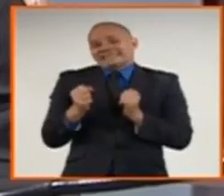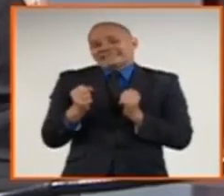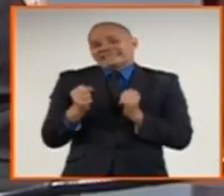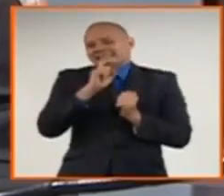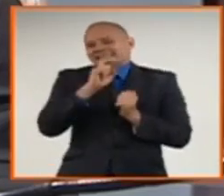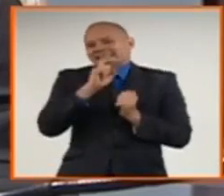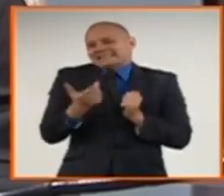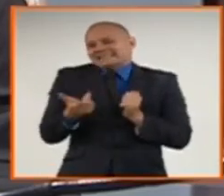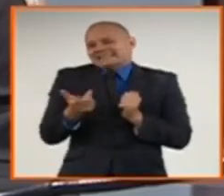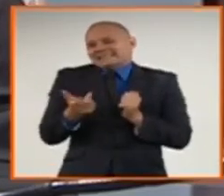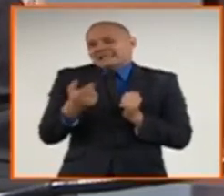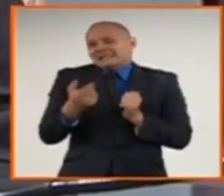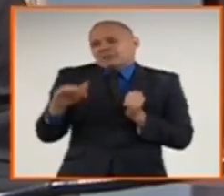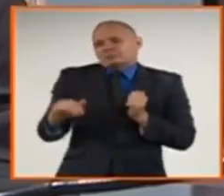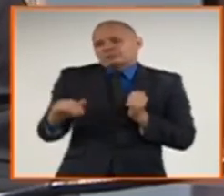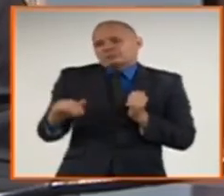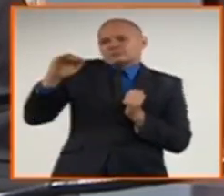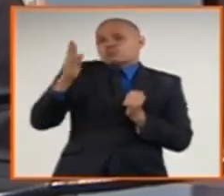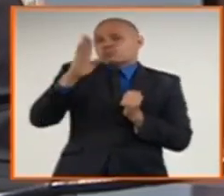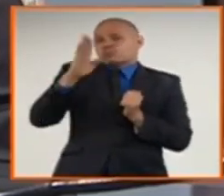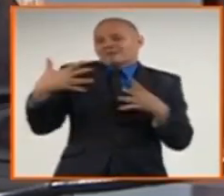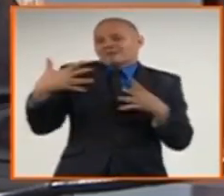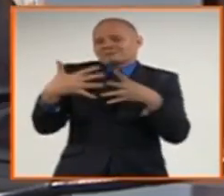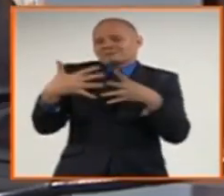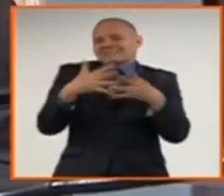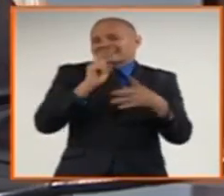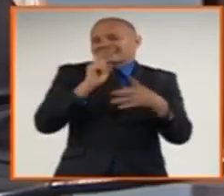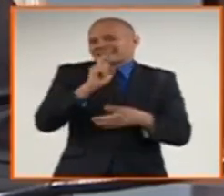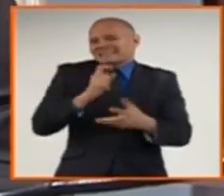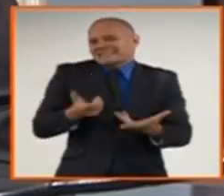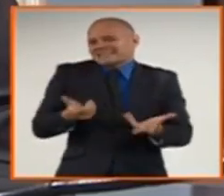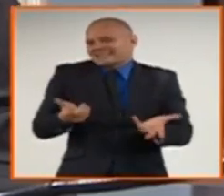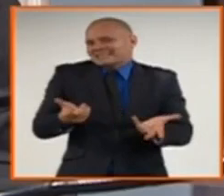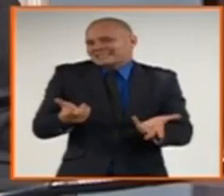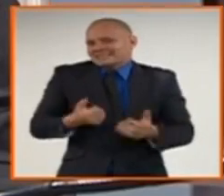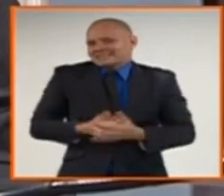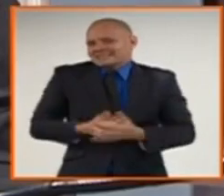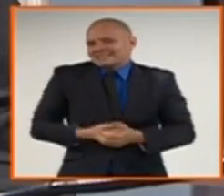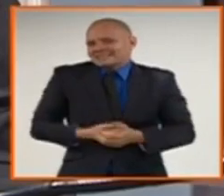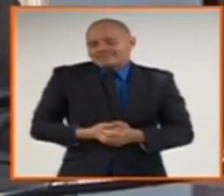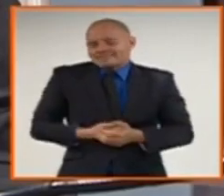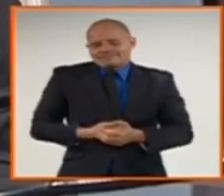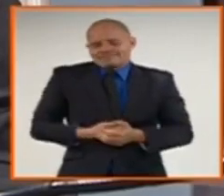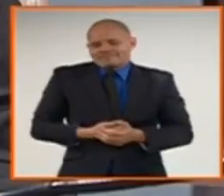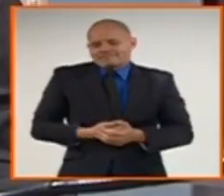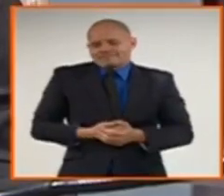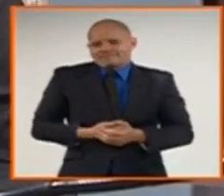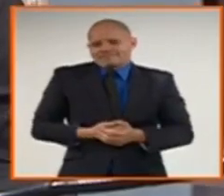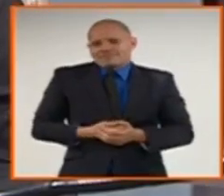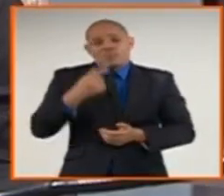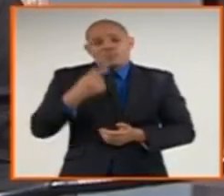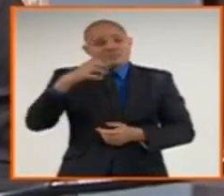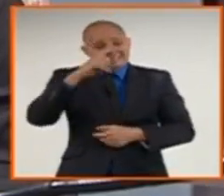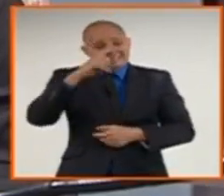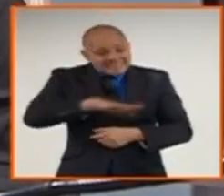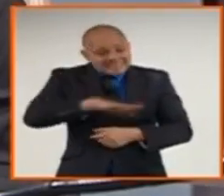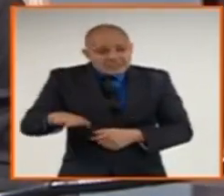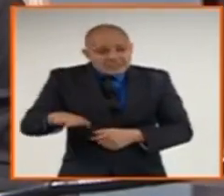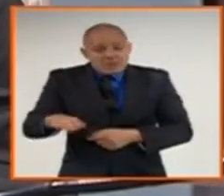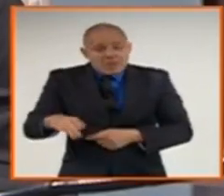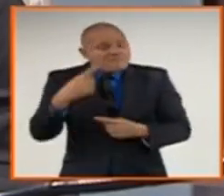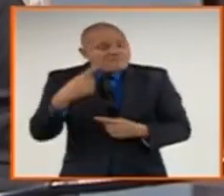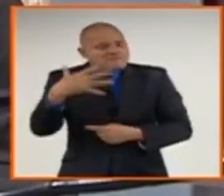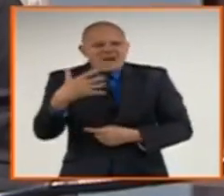convertir en un monstruo. De lo contrario, ese niño se puede convertir en un monstruo después que